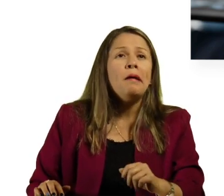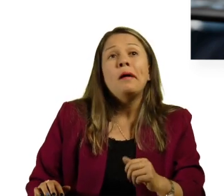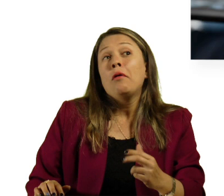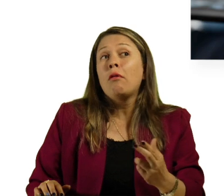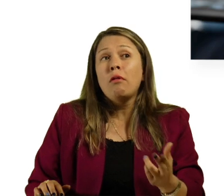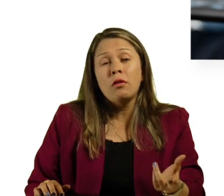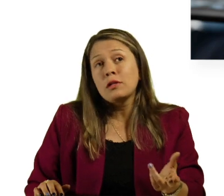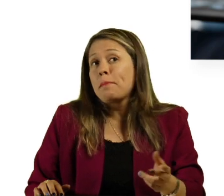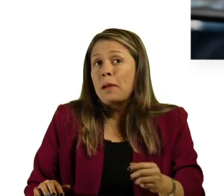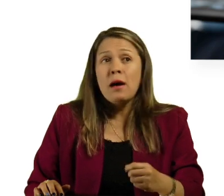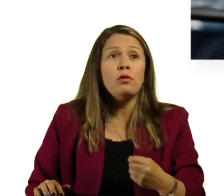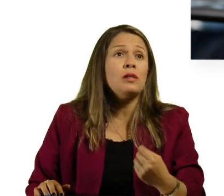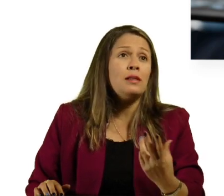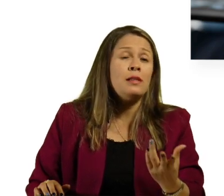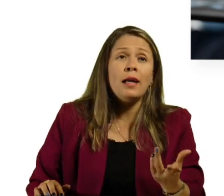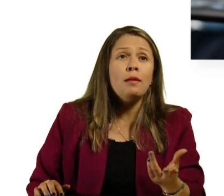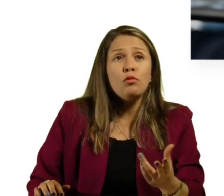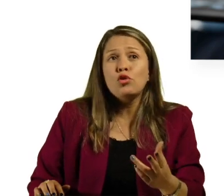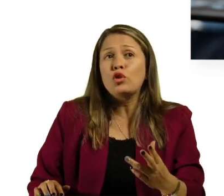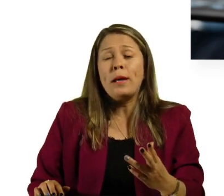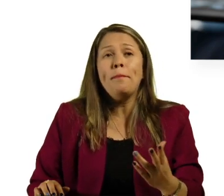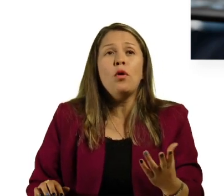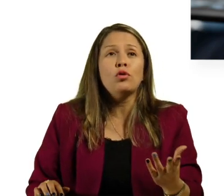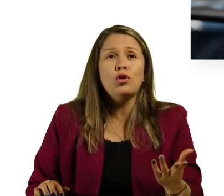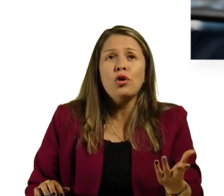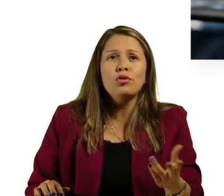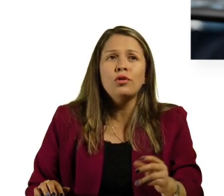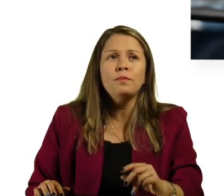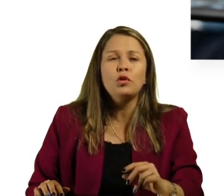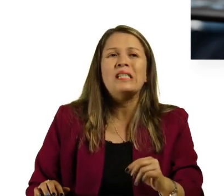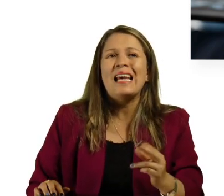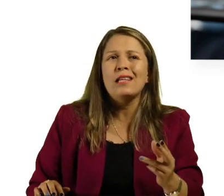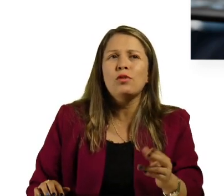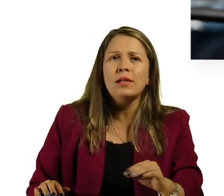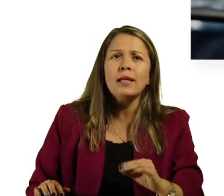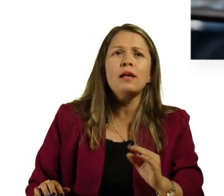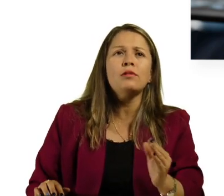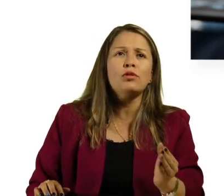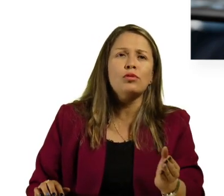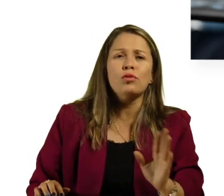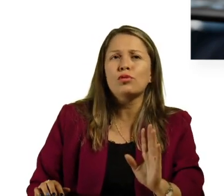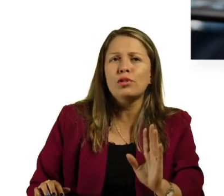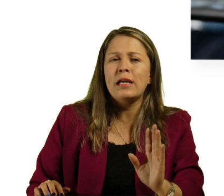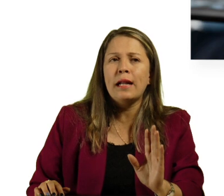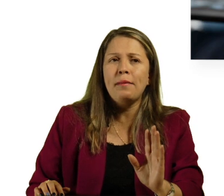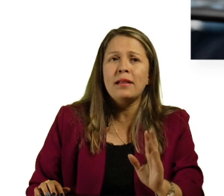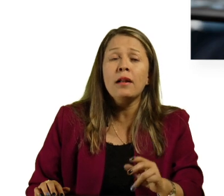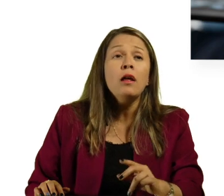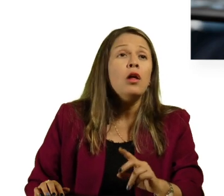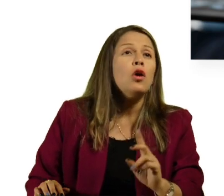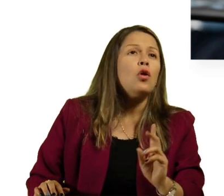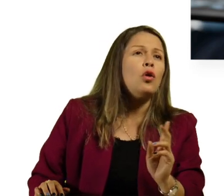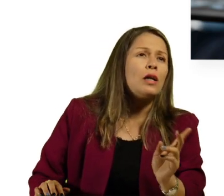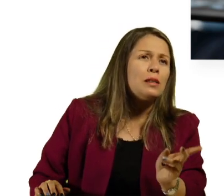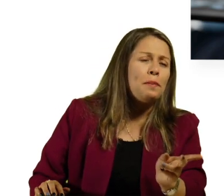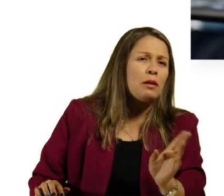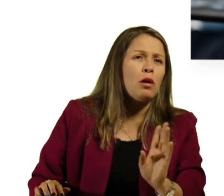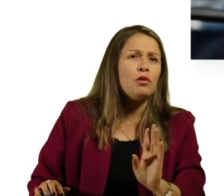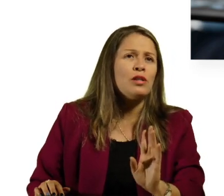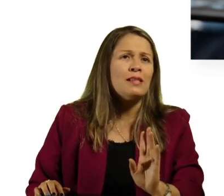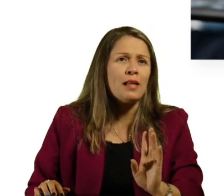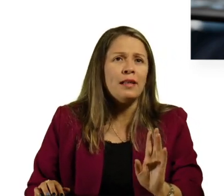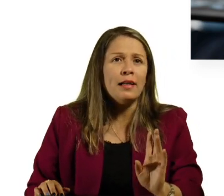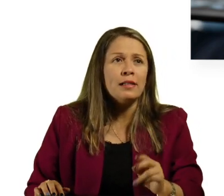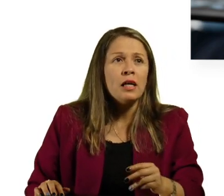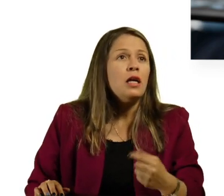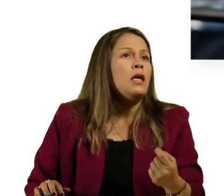prima, o los empleados tienen mucho tiempo ocioso. Entonces, eso hace que nuestros costos se incrementen con respecto a